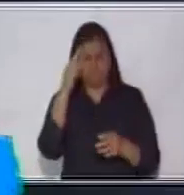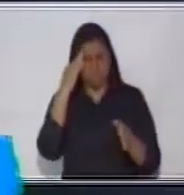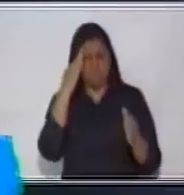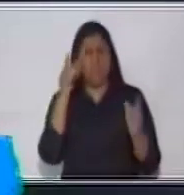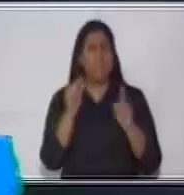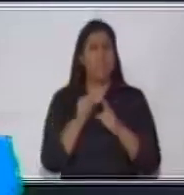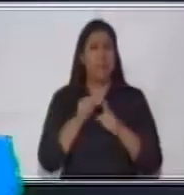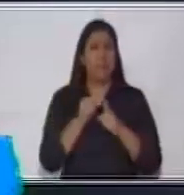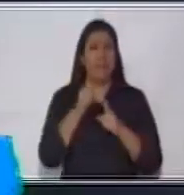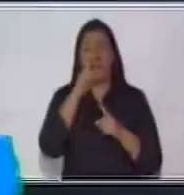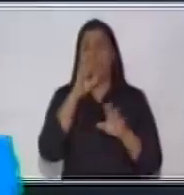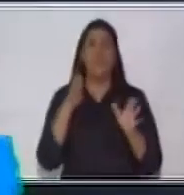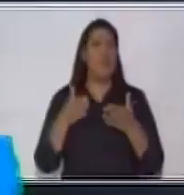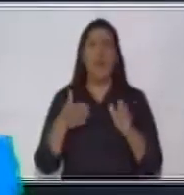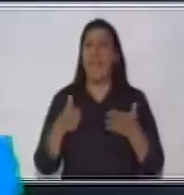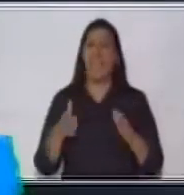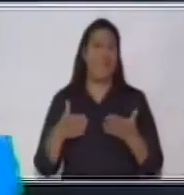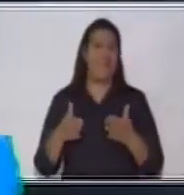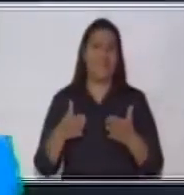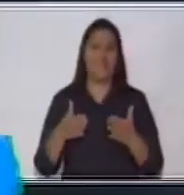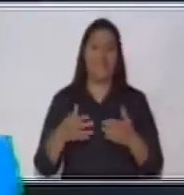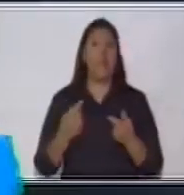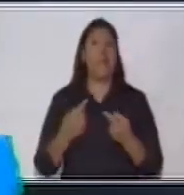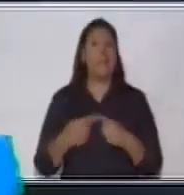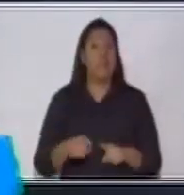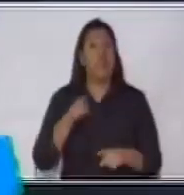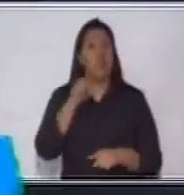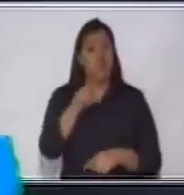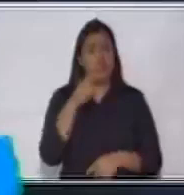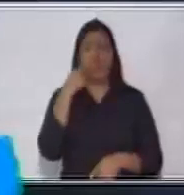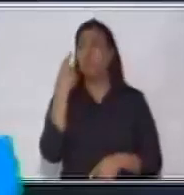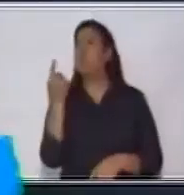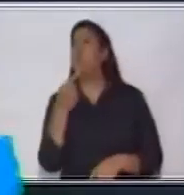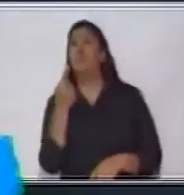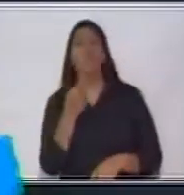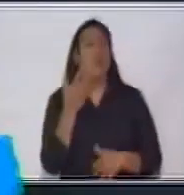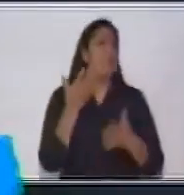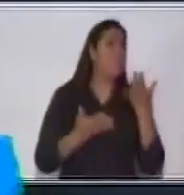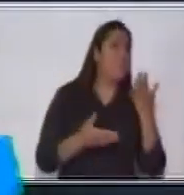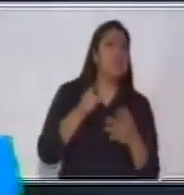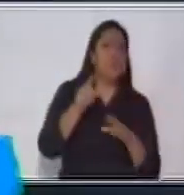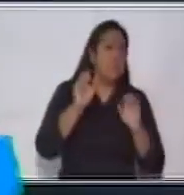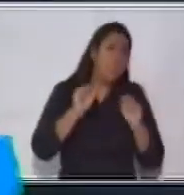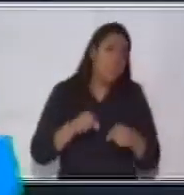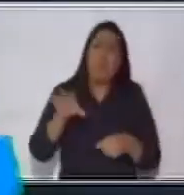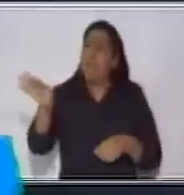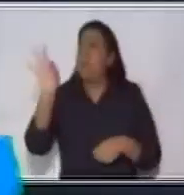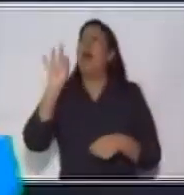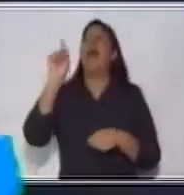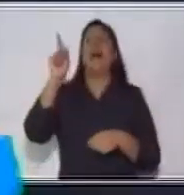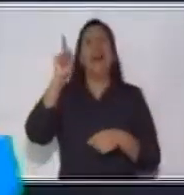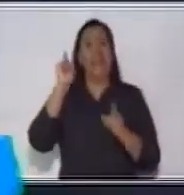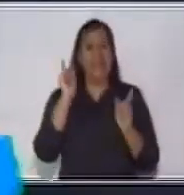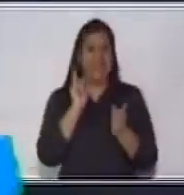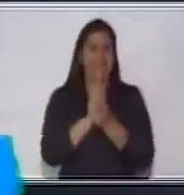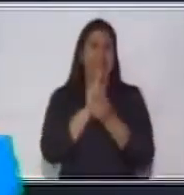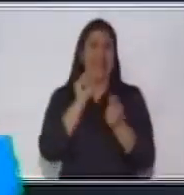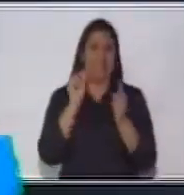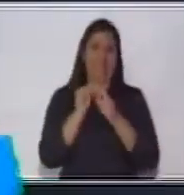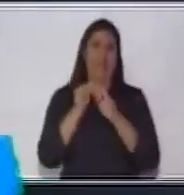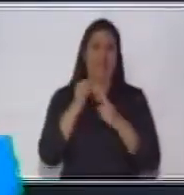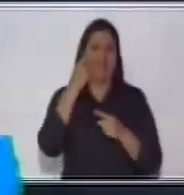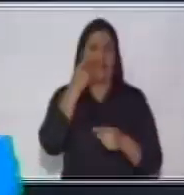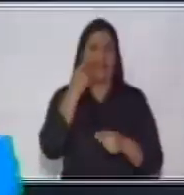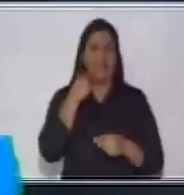No existe, pero te invito a que busques, tal vez tú puedas encontrar alguna palabra. Luego, ¿qué? Que